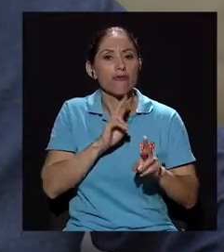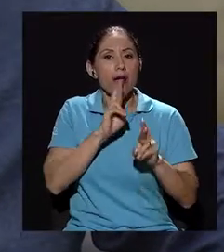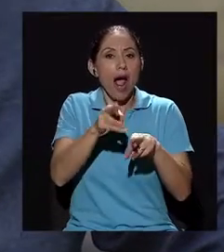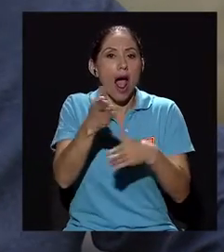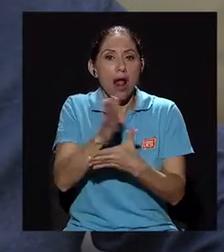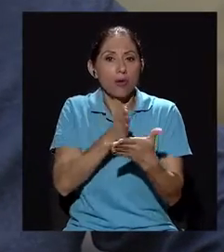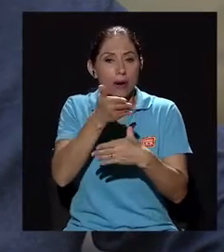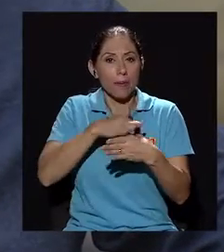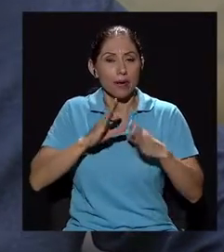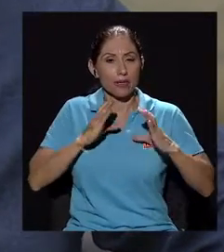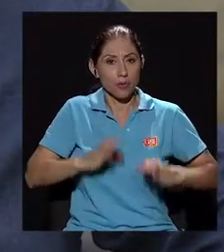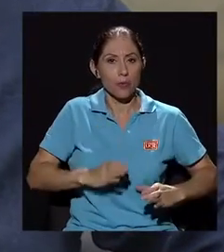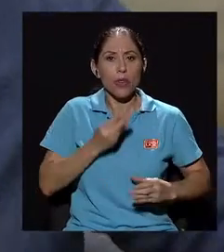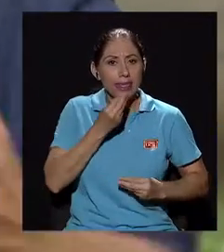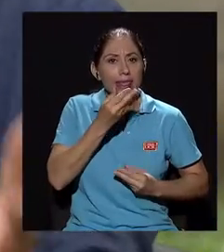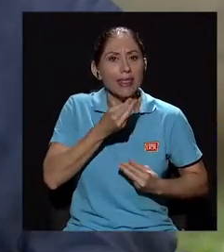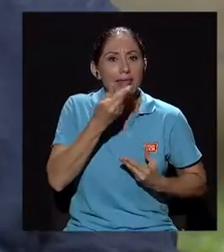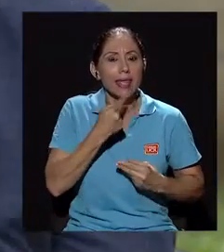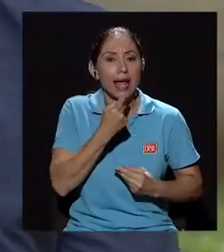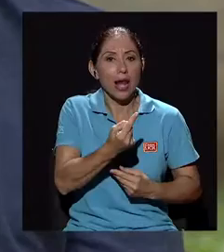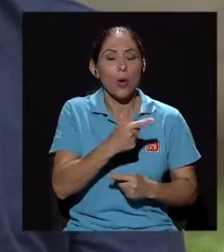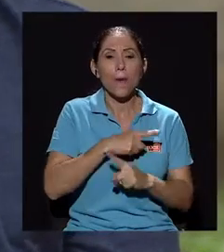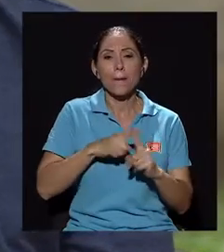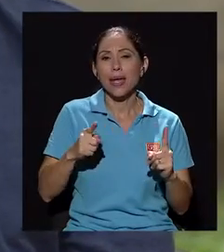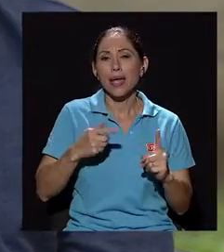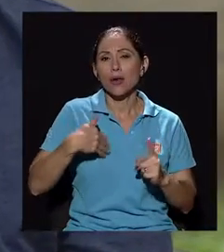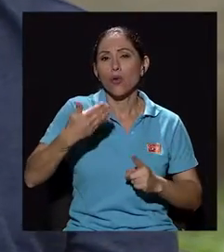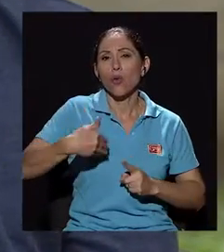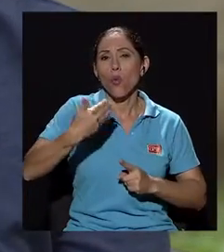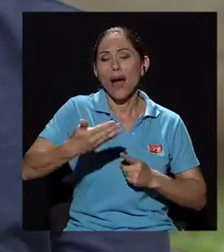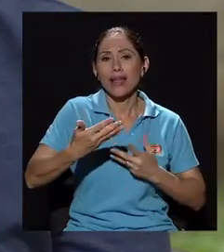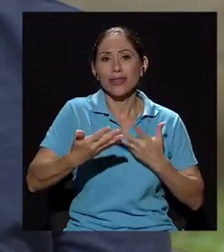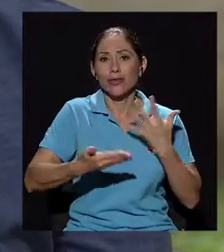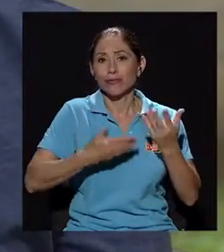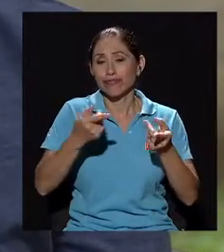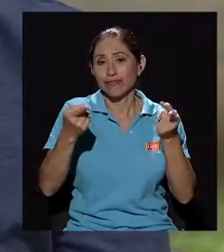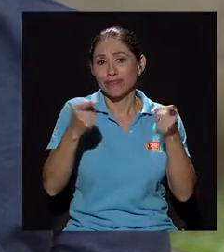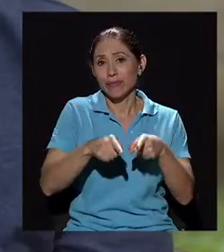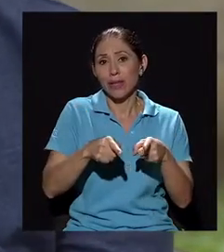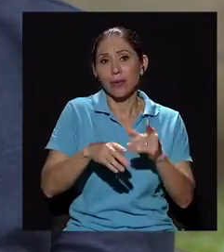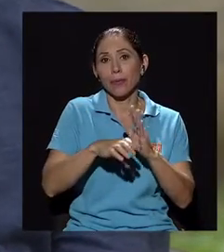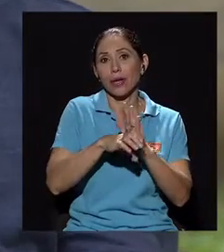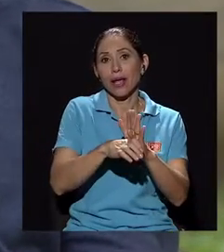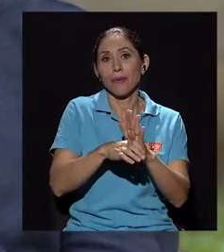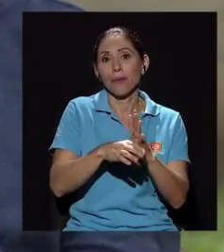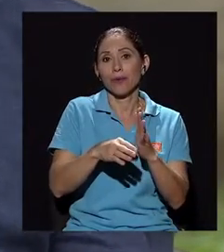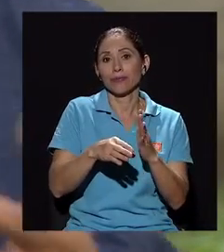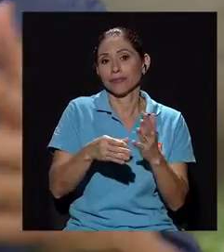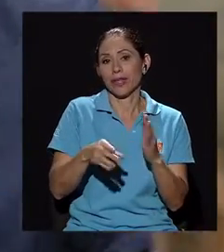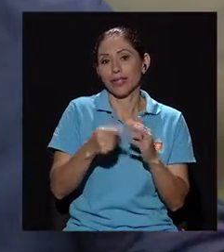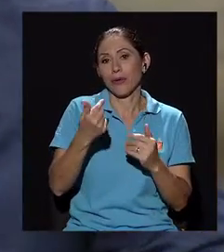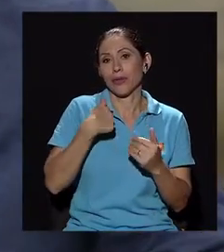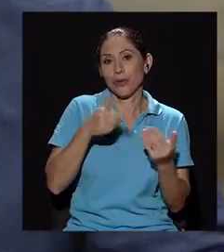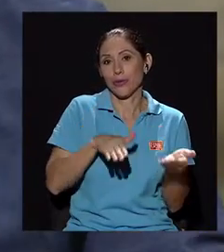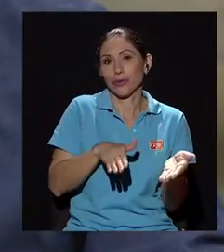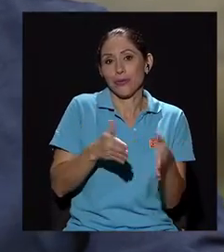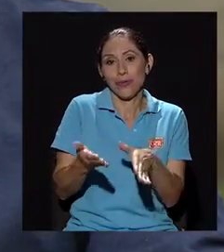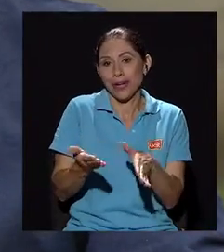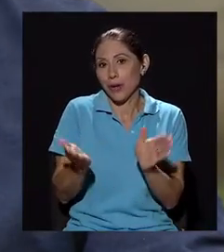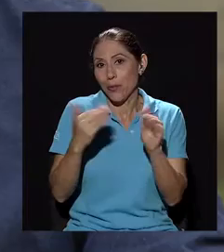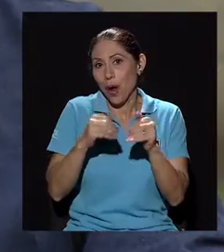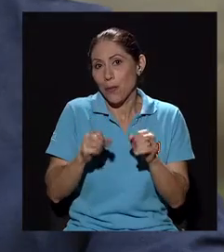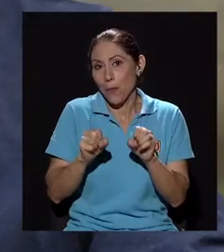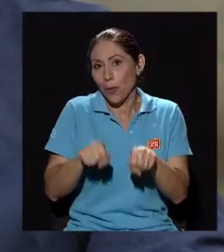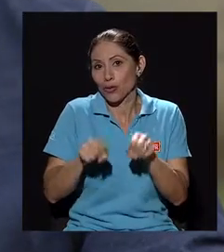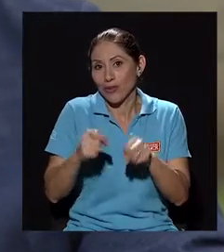de cosas, ¿verdad? Y vos perdés tu capacidad para defenderte, porque hey, al ser un cadáver, o sea, tenés nulas posibilidades